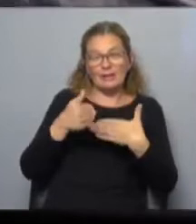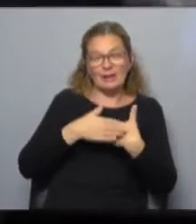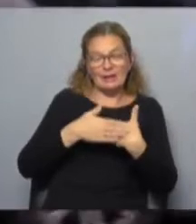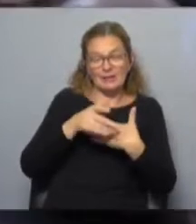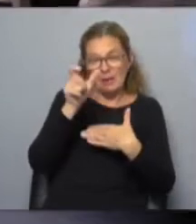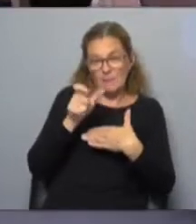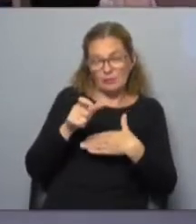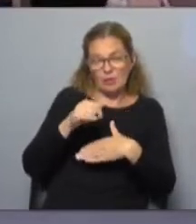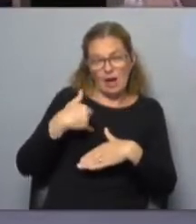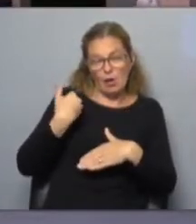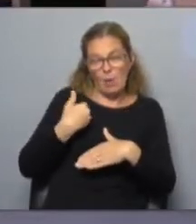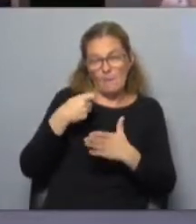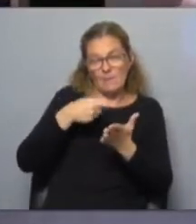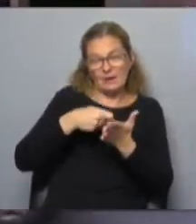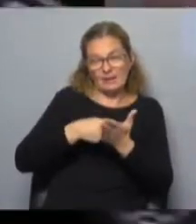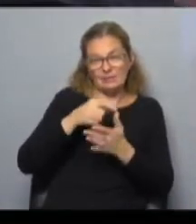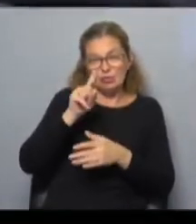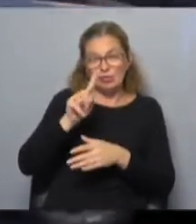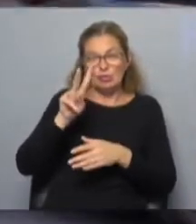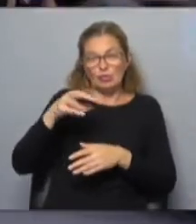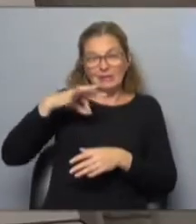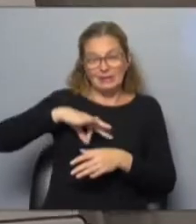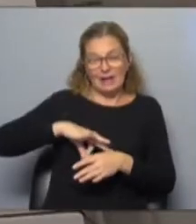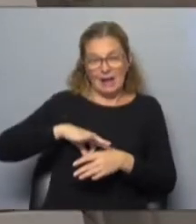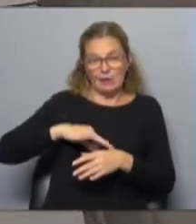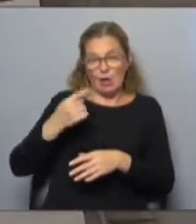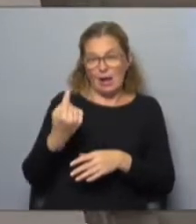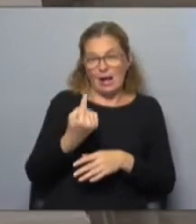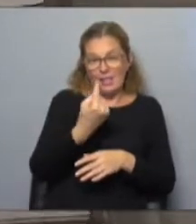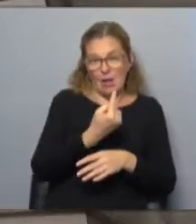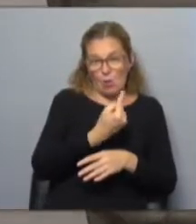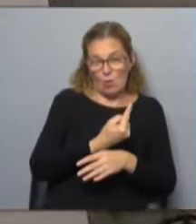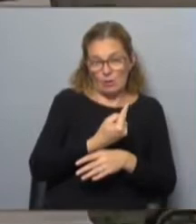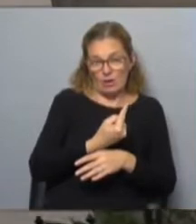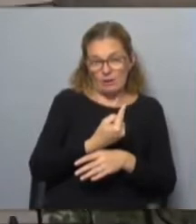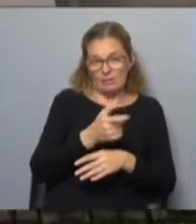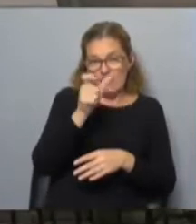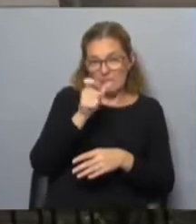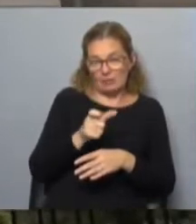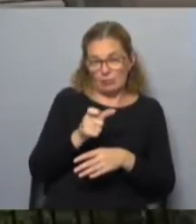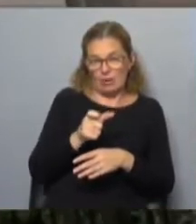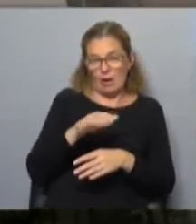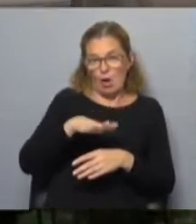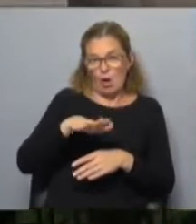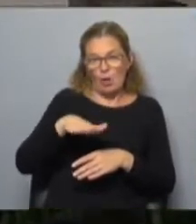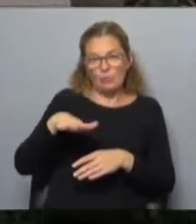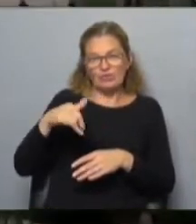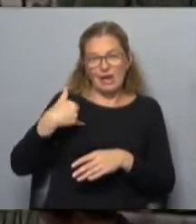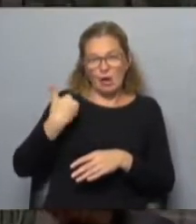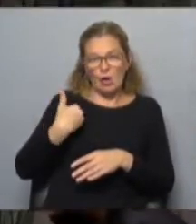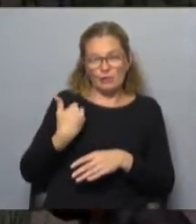víctimas y deberá pagar 12 salarios como reparación a cada una justamente de las víctimas involucradas. El imputado